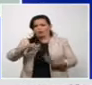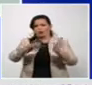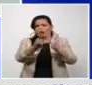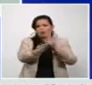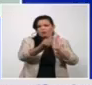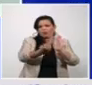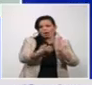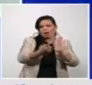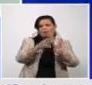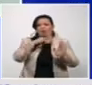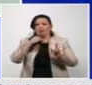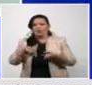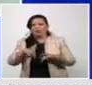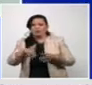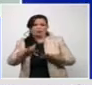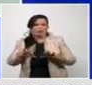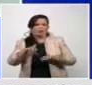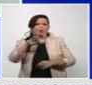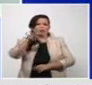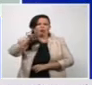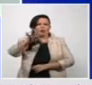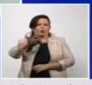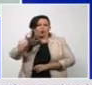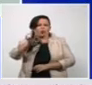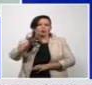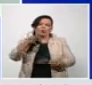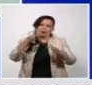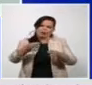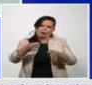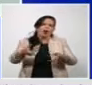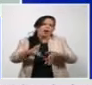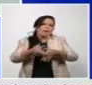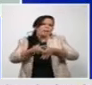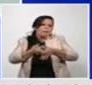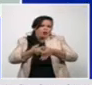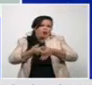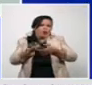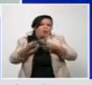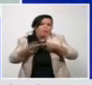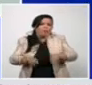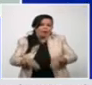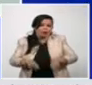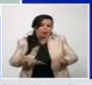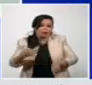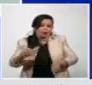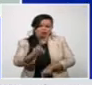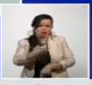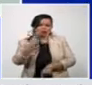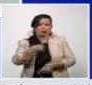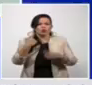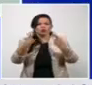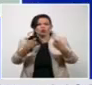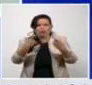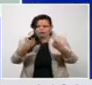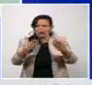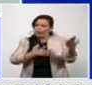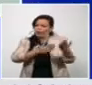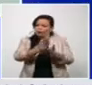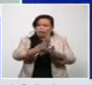es baja, sí, pero para nosotros, vuelvo a reiterarlo, tenemos que seguir bajando. Y el mundo está ahí,